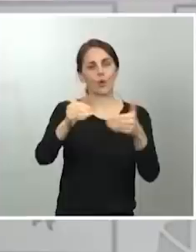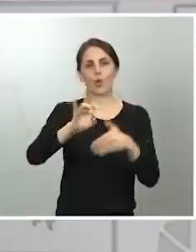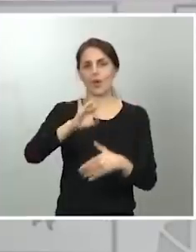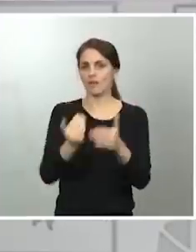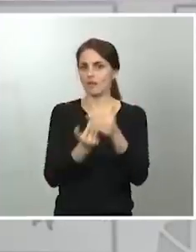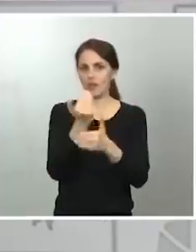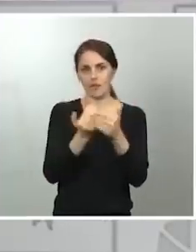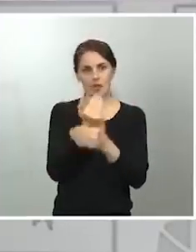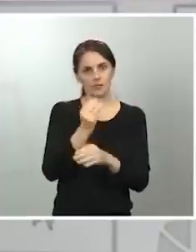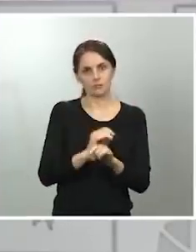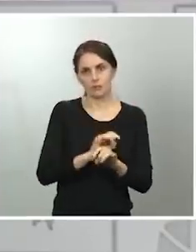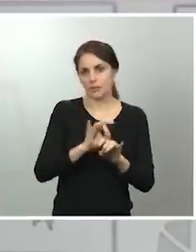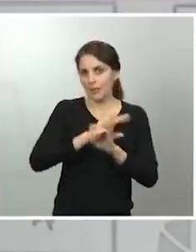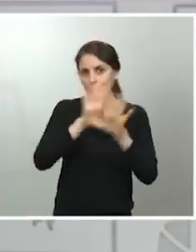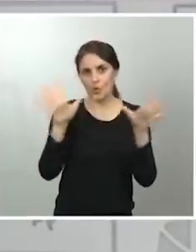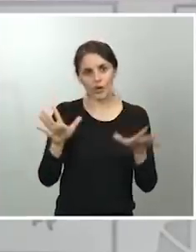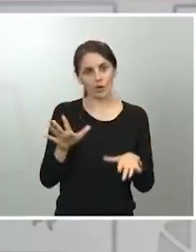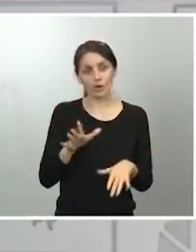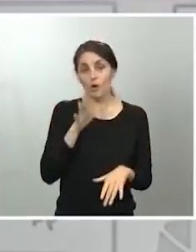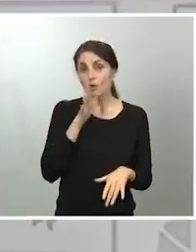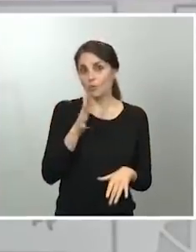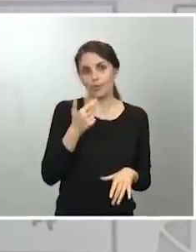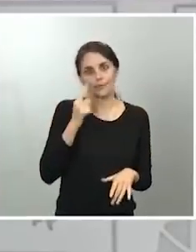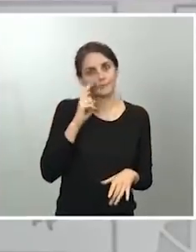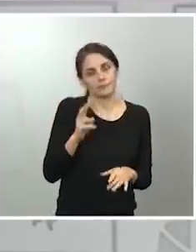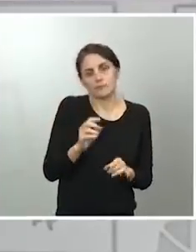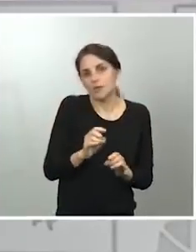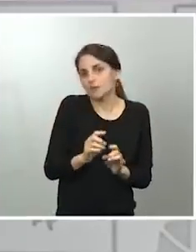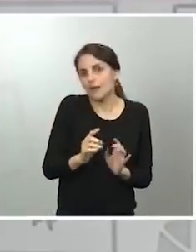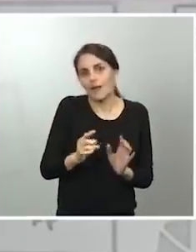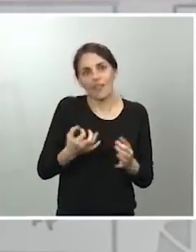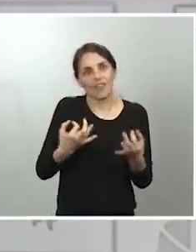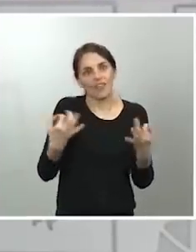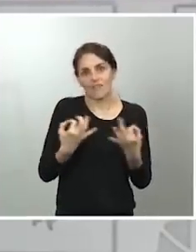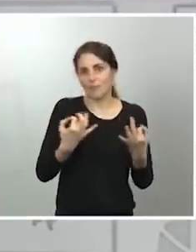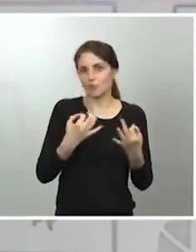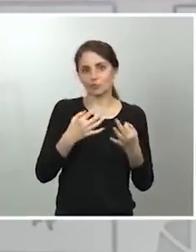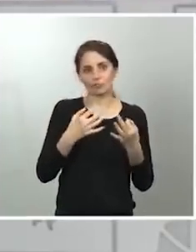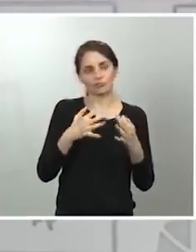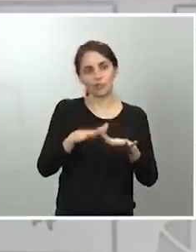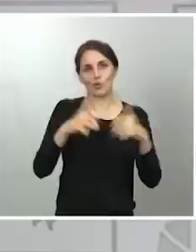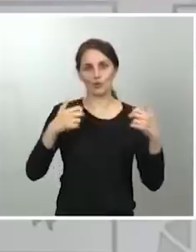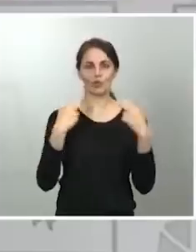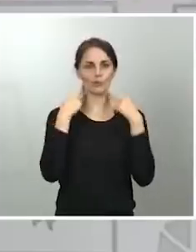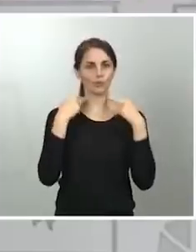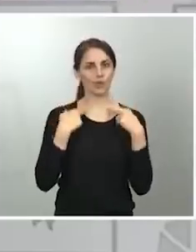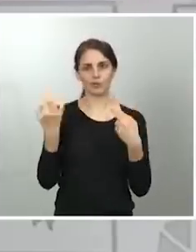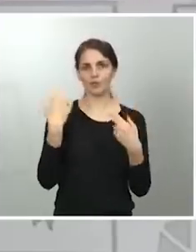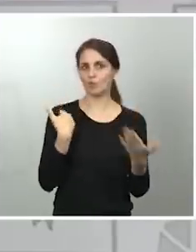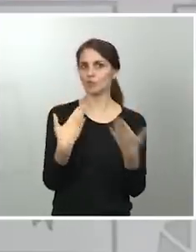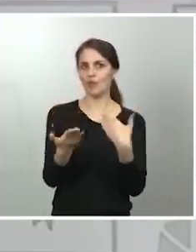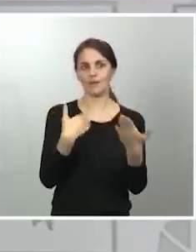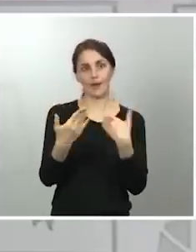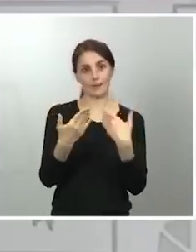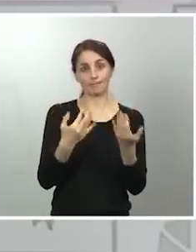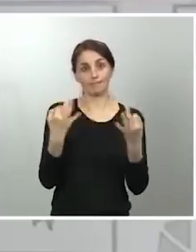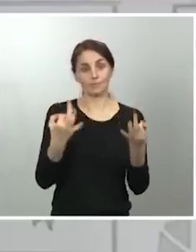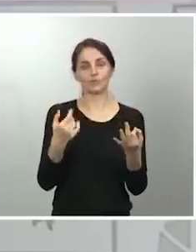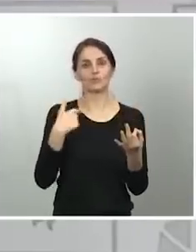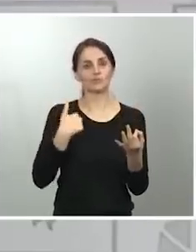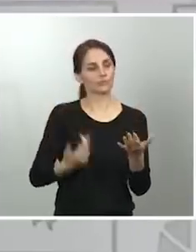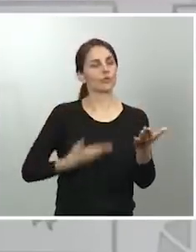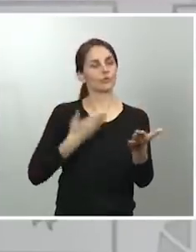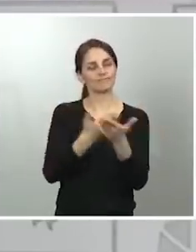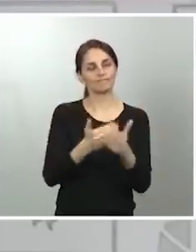del gobierno del Reino Unido, de la Gran Bretaña, se fue a vivir a Downing Street, quitó de en medio a